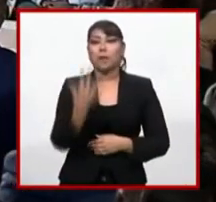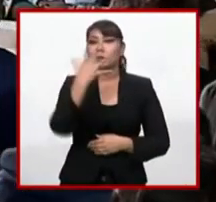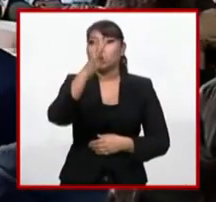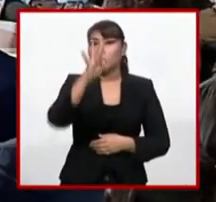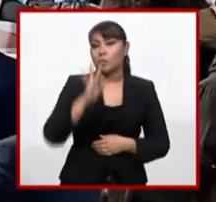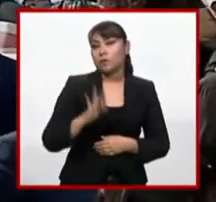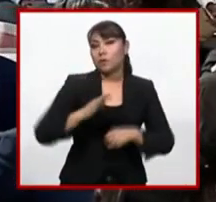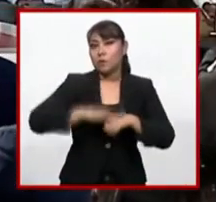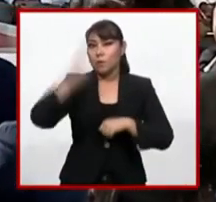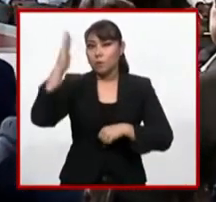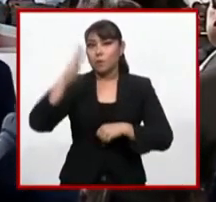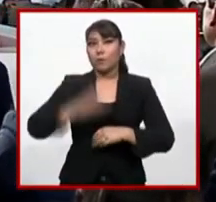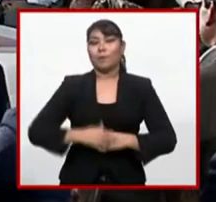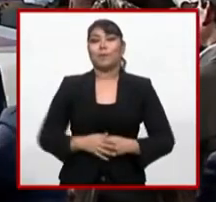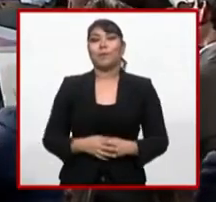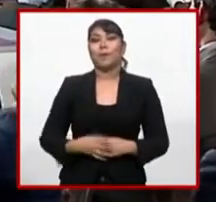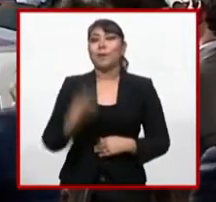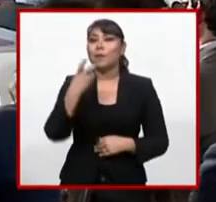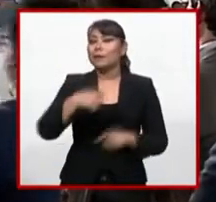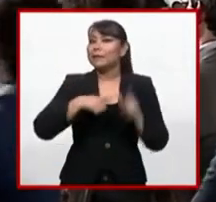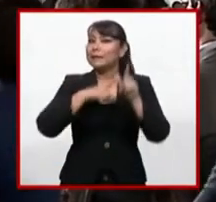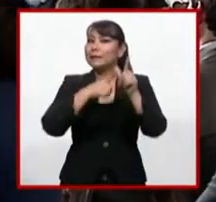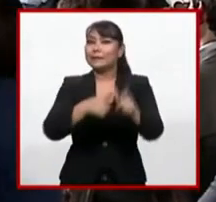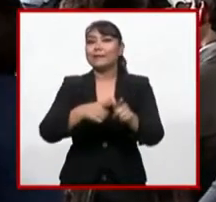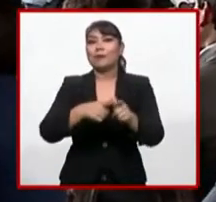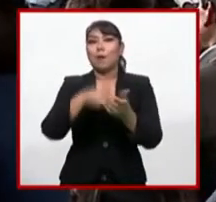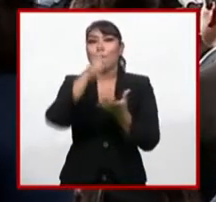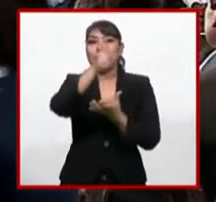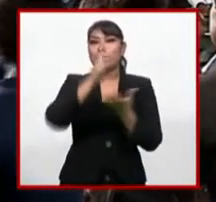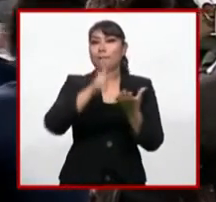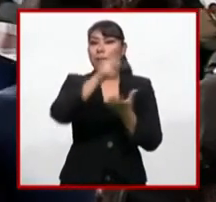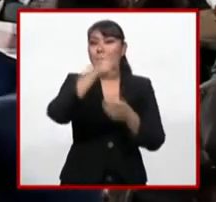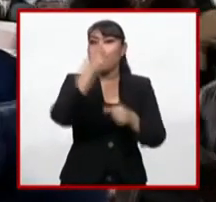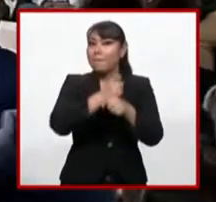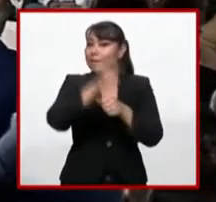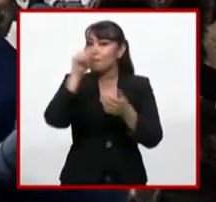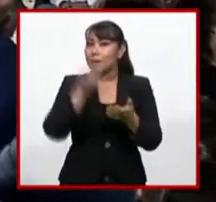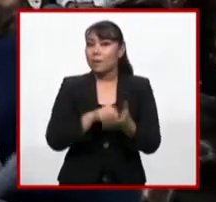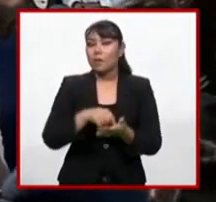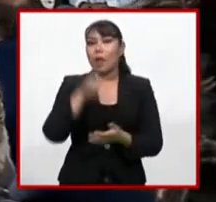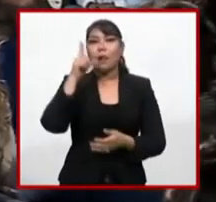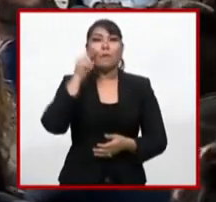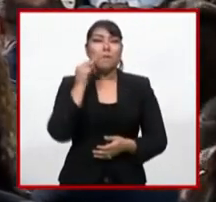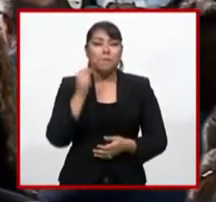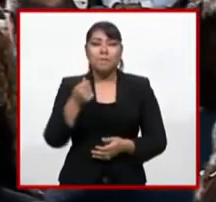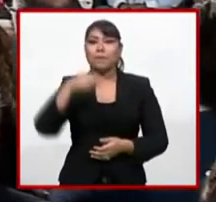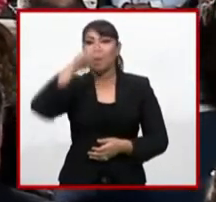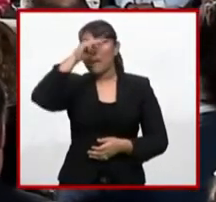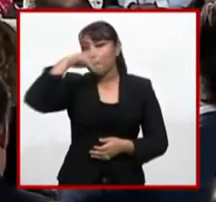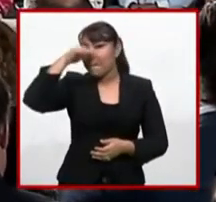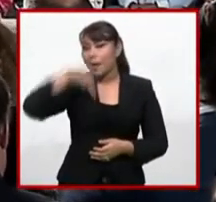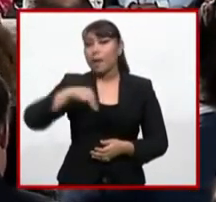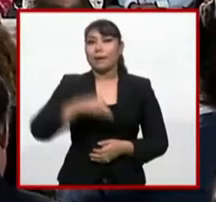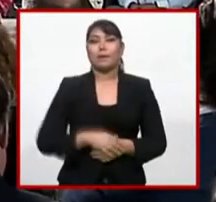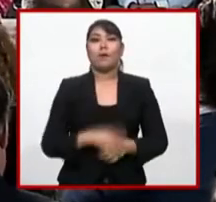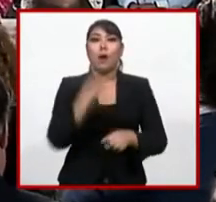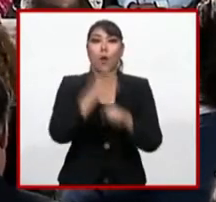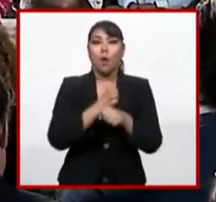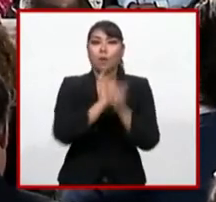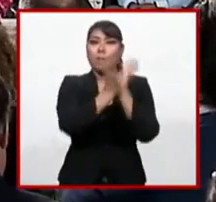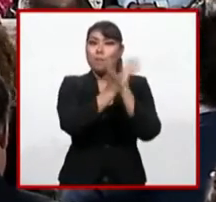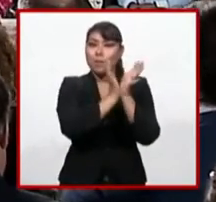5%. Por eso seguimos siendo primer lugar en papaya, segundo lugar en limón y mango. Por eso seguimos siendo cuarto lugar en